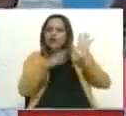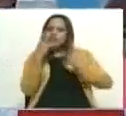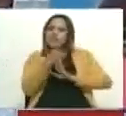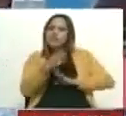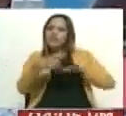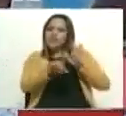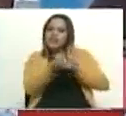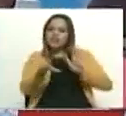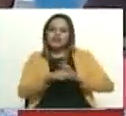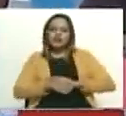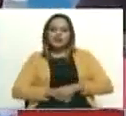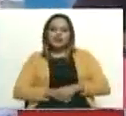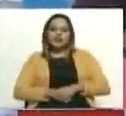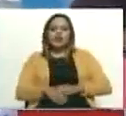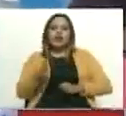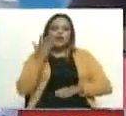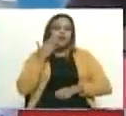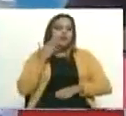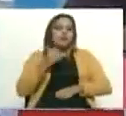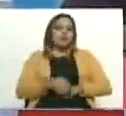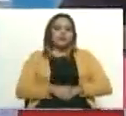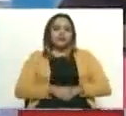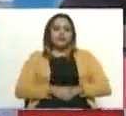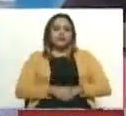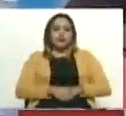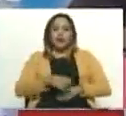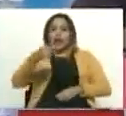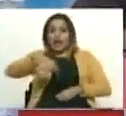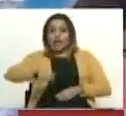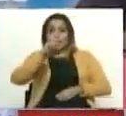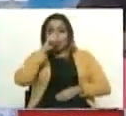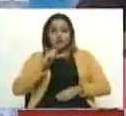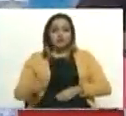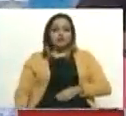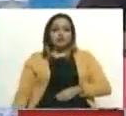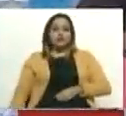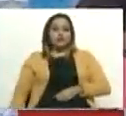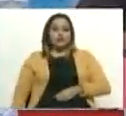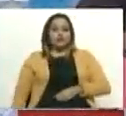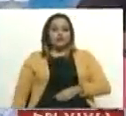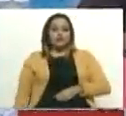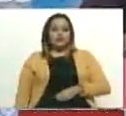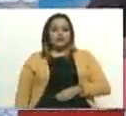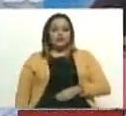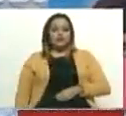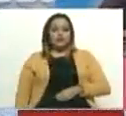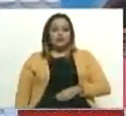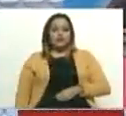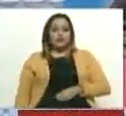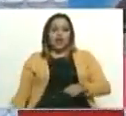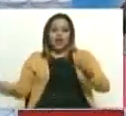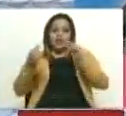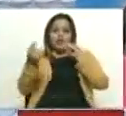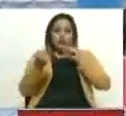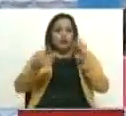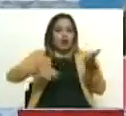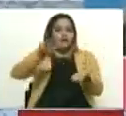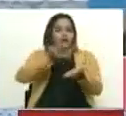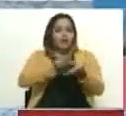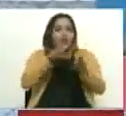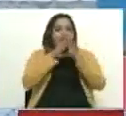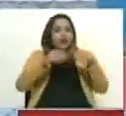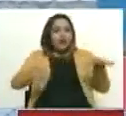tener. Por ejemplo, este debe ser el año de la discusión y aprobación de todas las